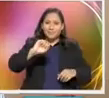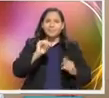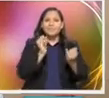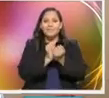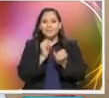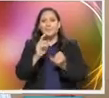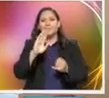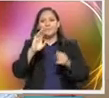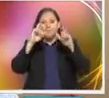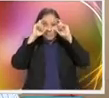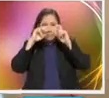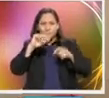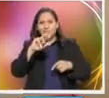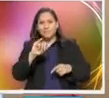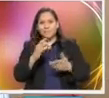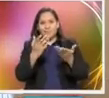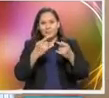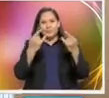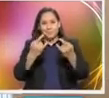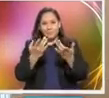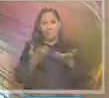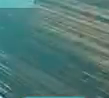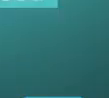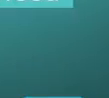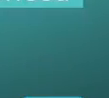de la Beatlemanía, aquí en El Anecdotario.